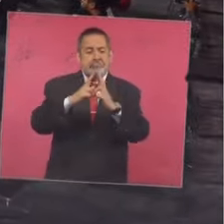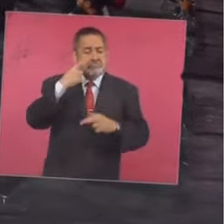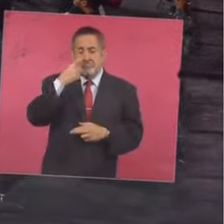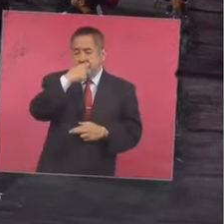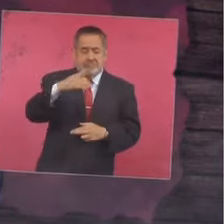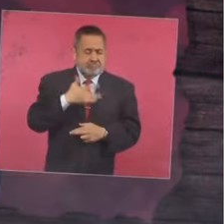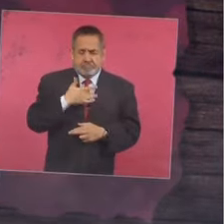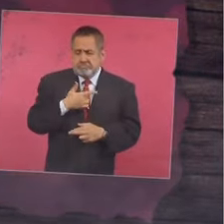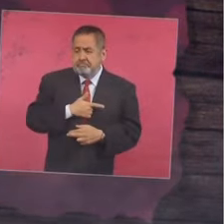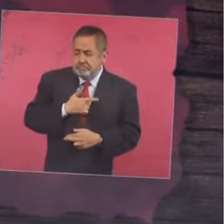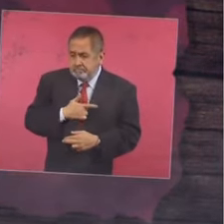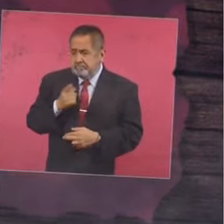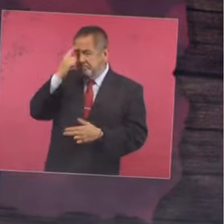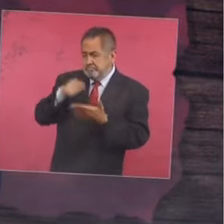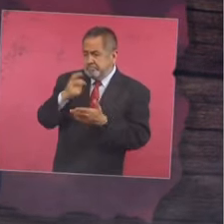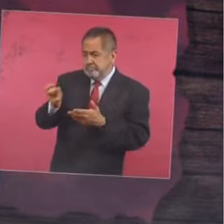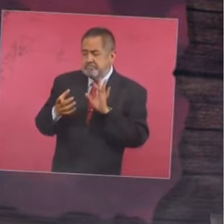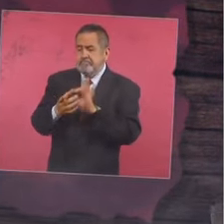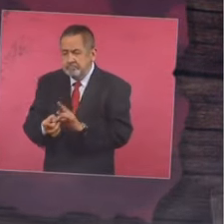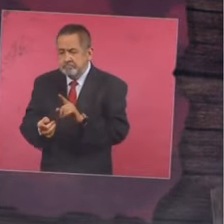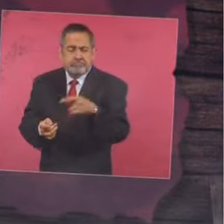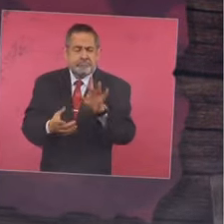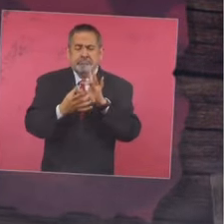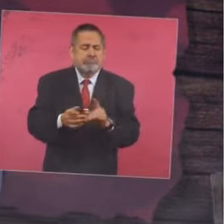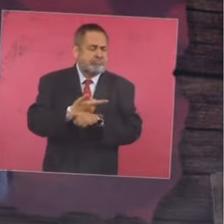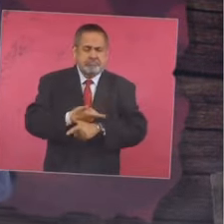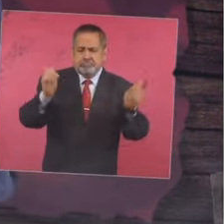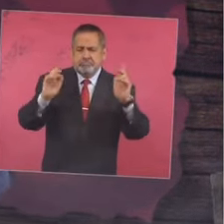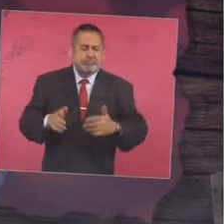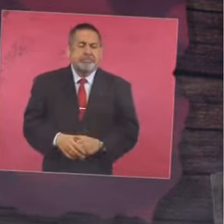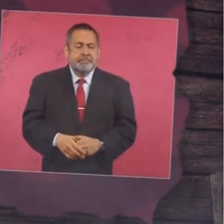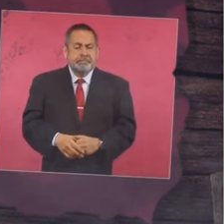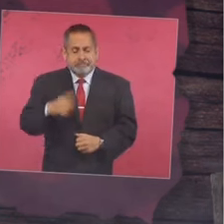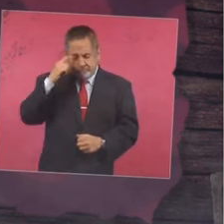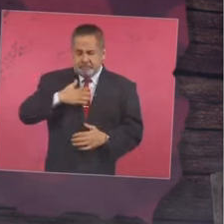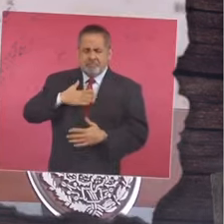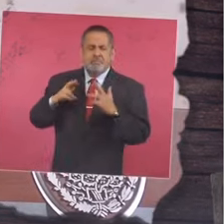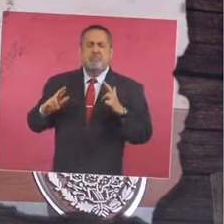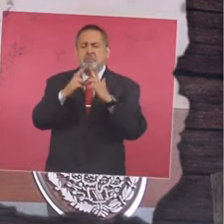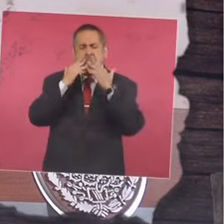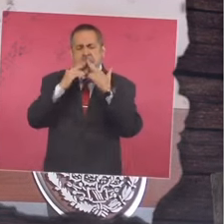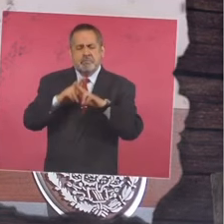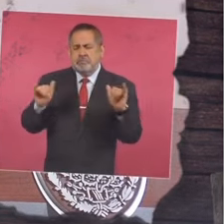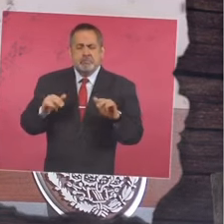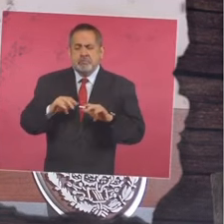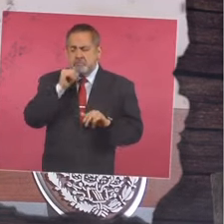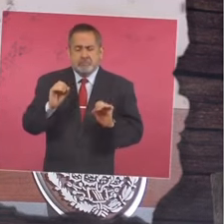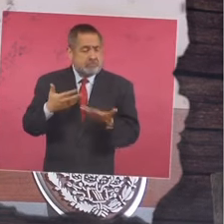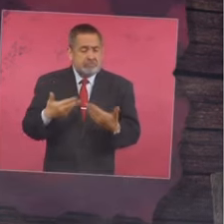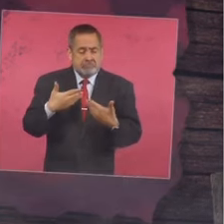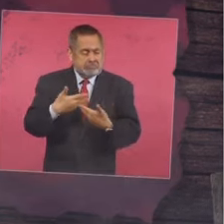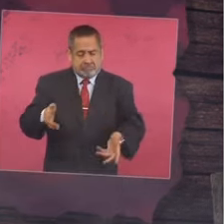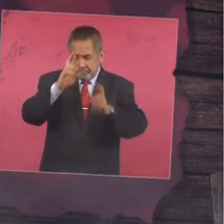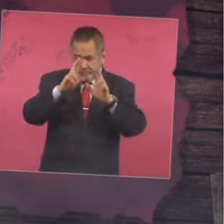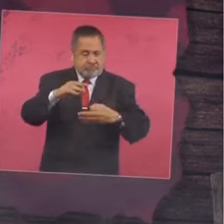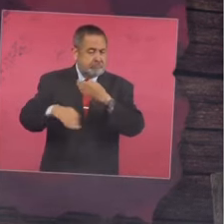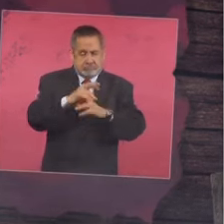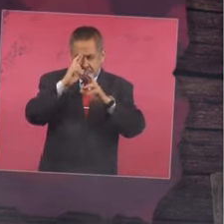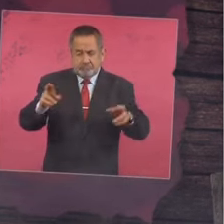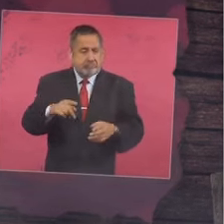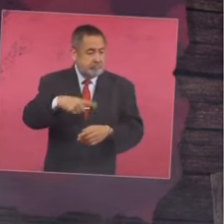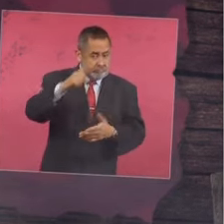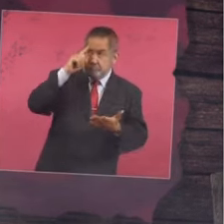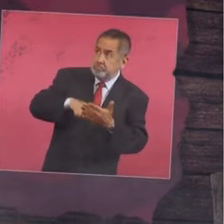que más se apega a nuestra fe. Y también somos libres para no tener religión. Y debemos ser respetuosos